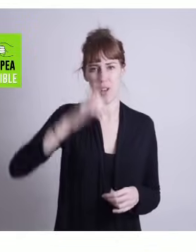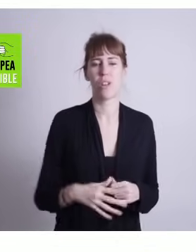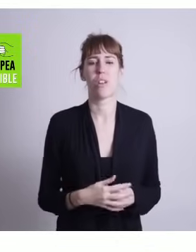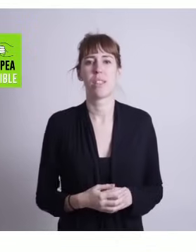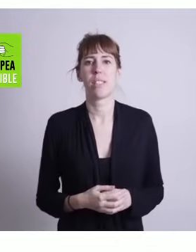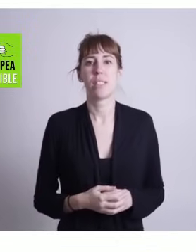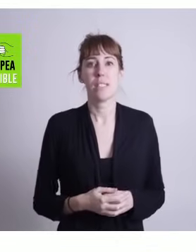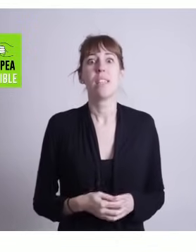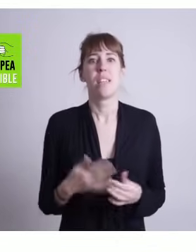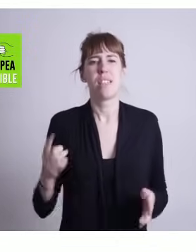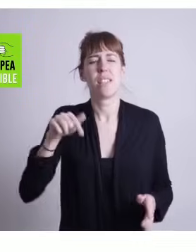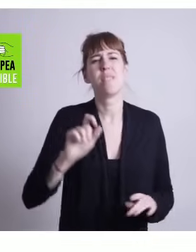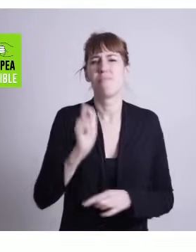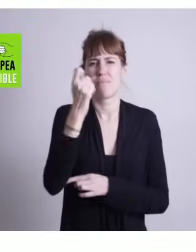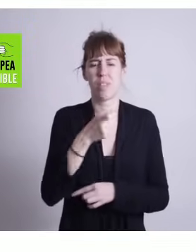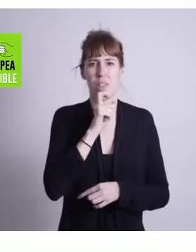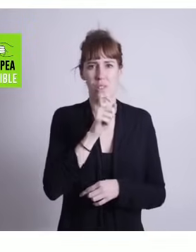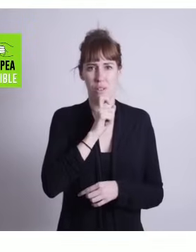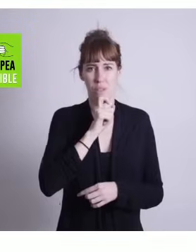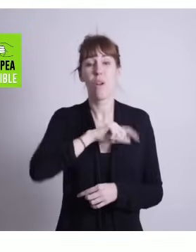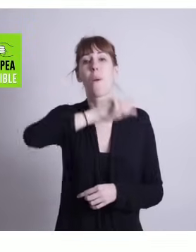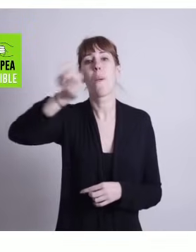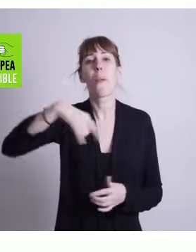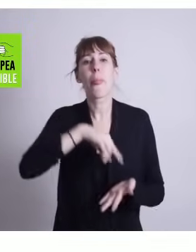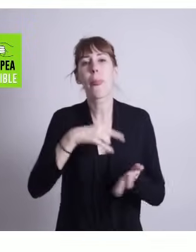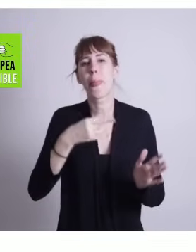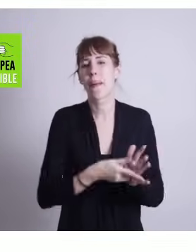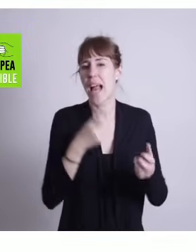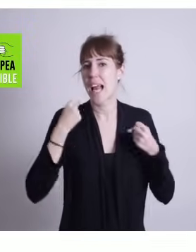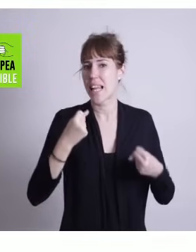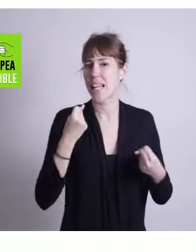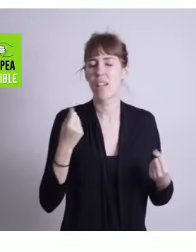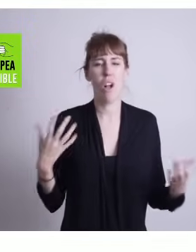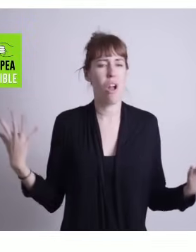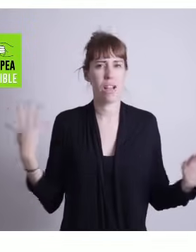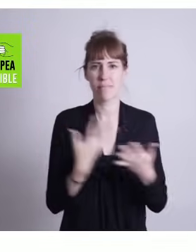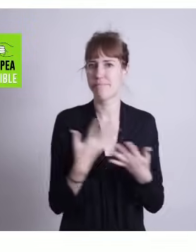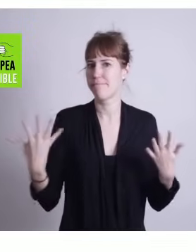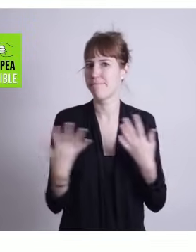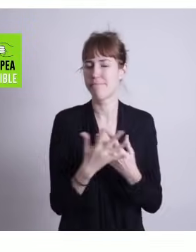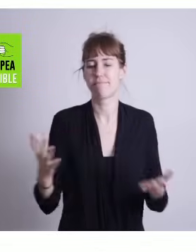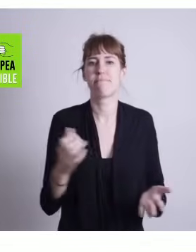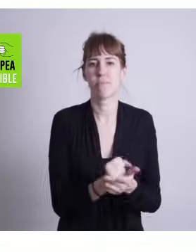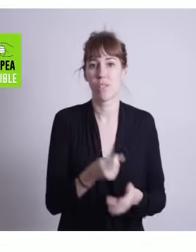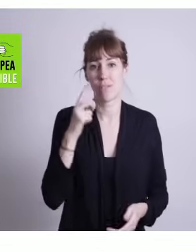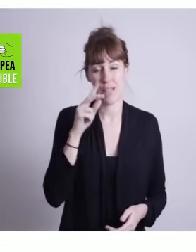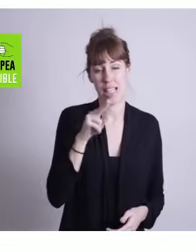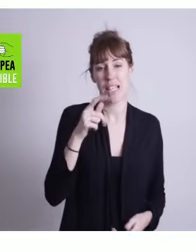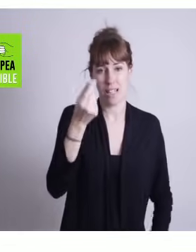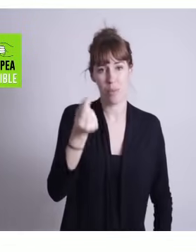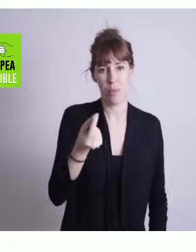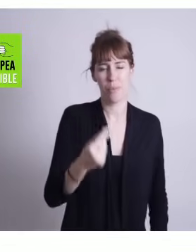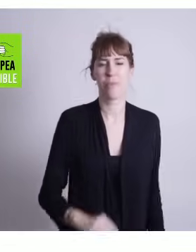Para que esto se dé, tenemos que integrar todo nuestro sistema energético. Fijaros en el dibujo. Aquí tendríamos los siete